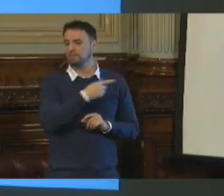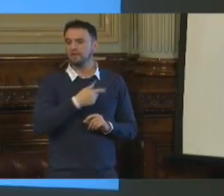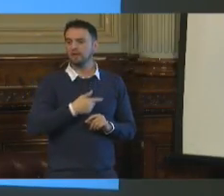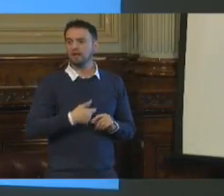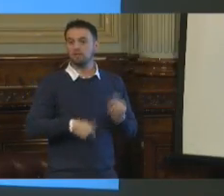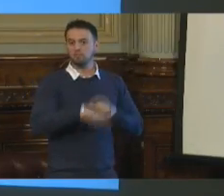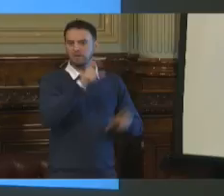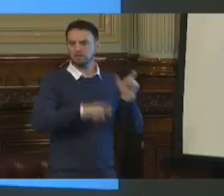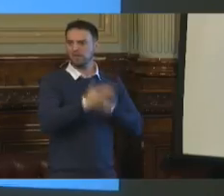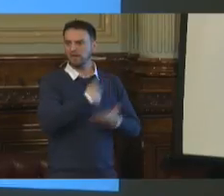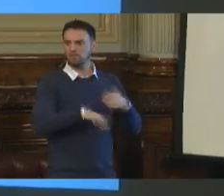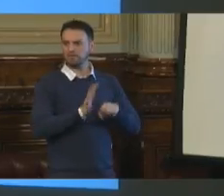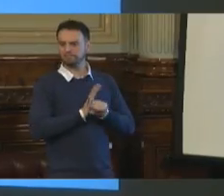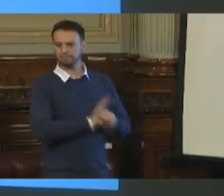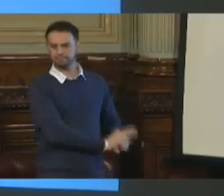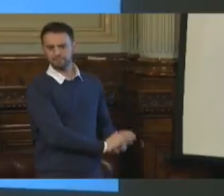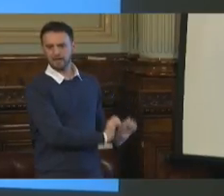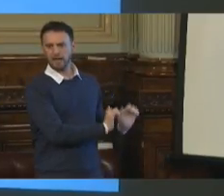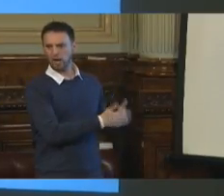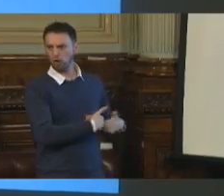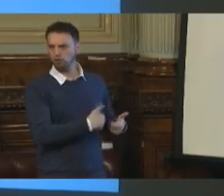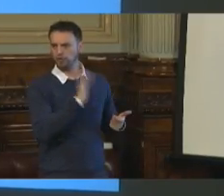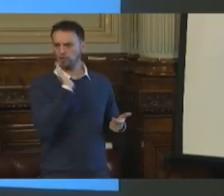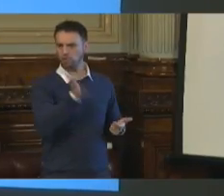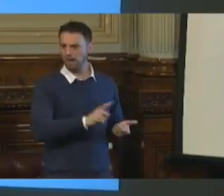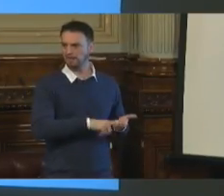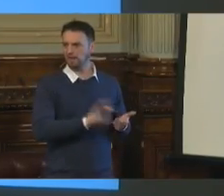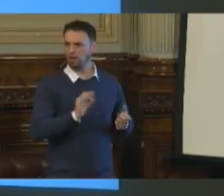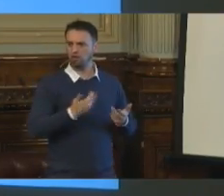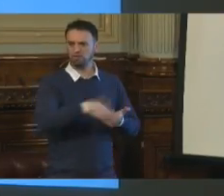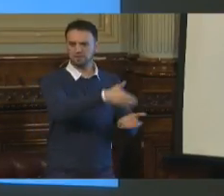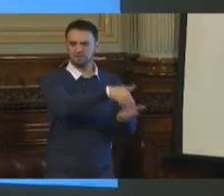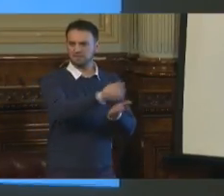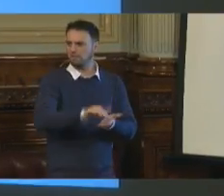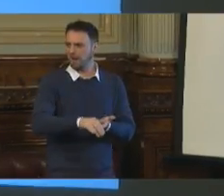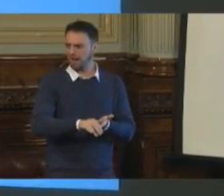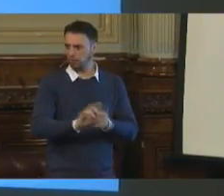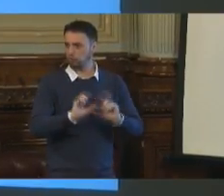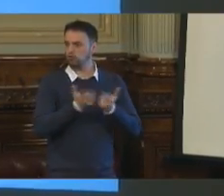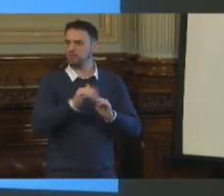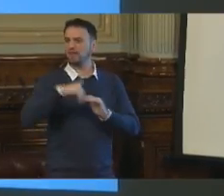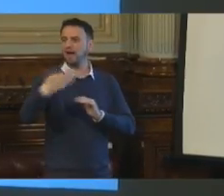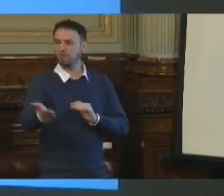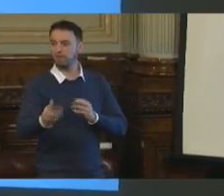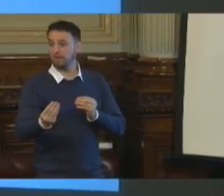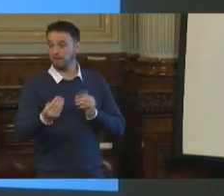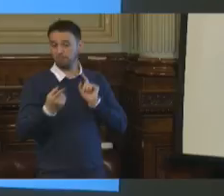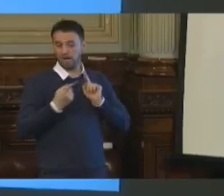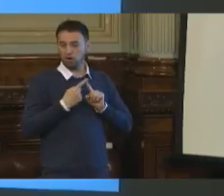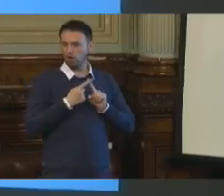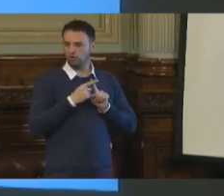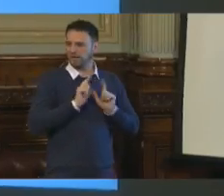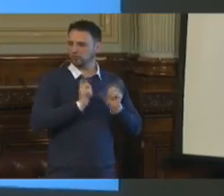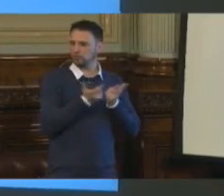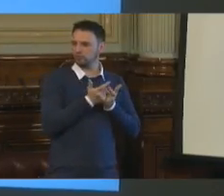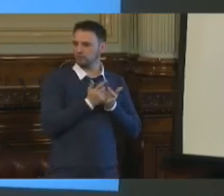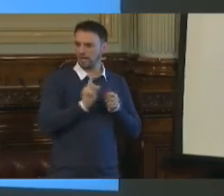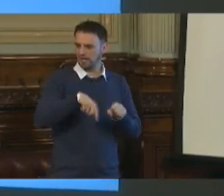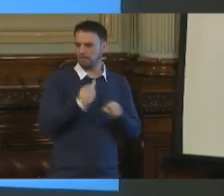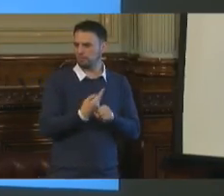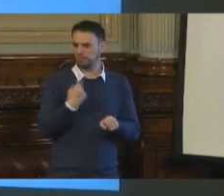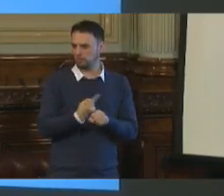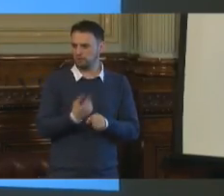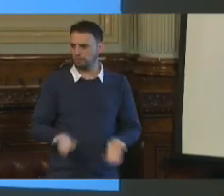aniquilaba a las personas con discapacidad o bien las recluida para que no tuvieran ningún tipo de